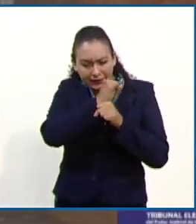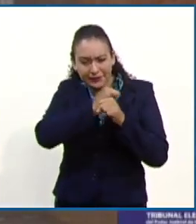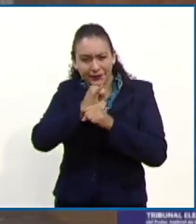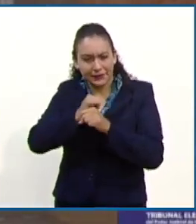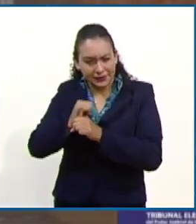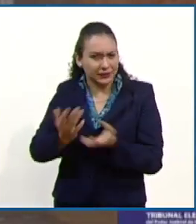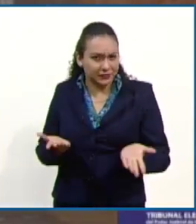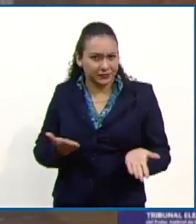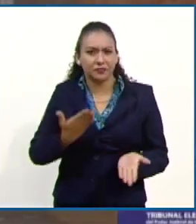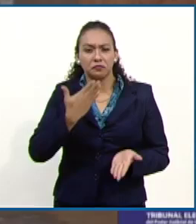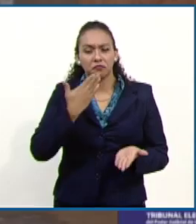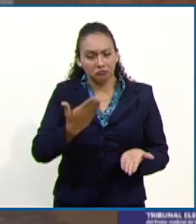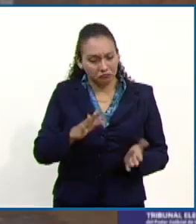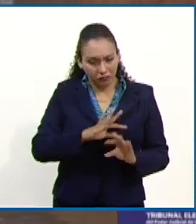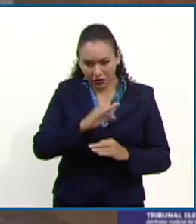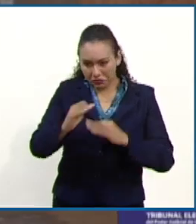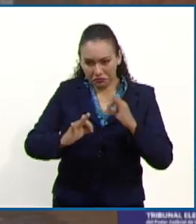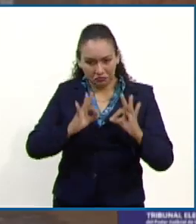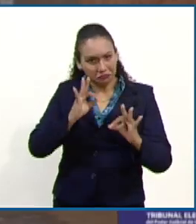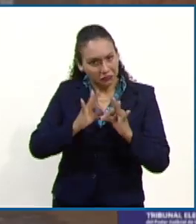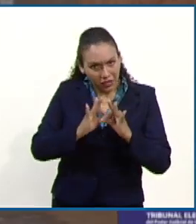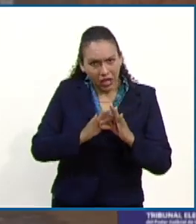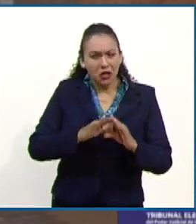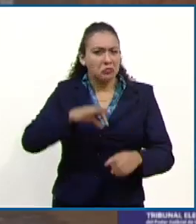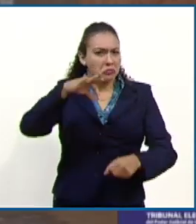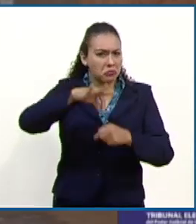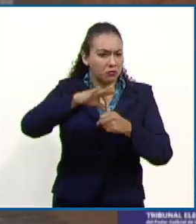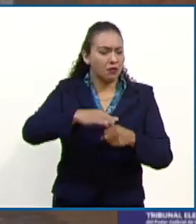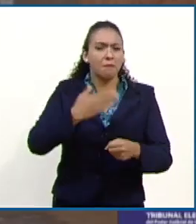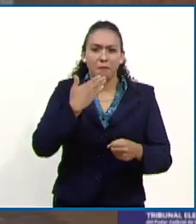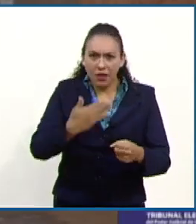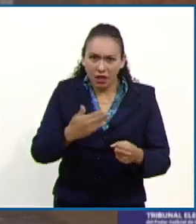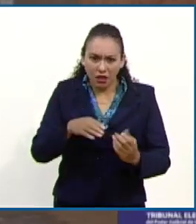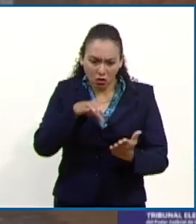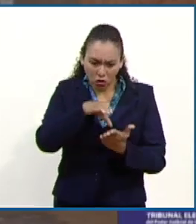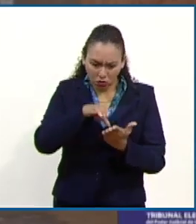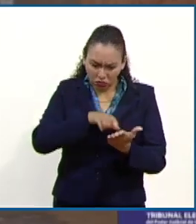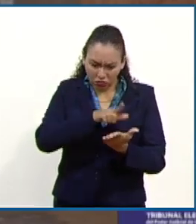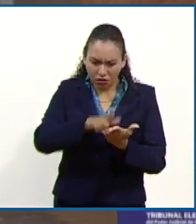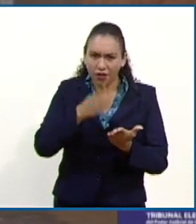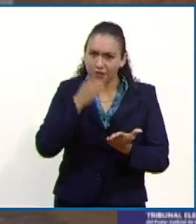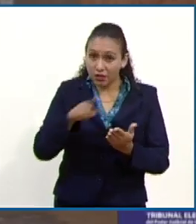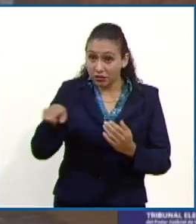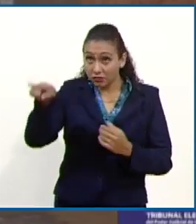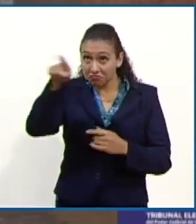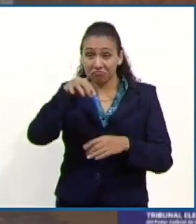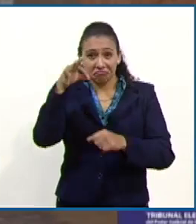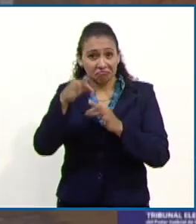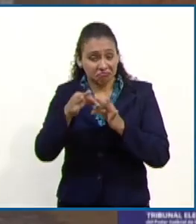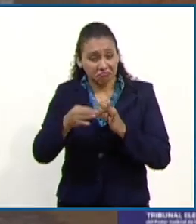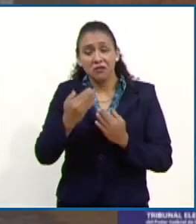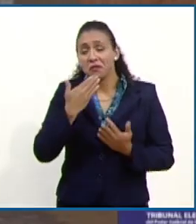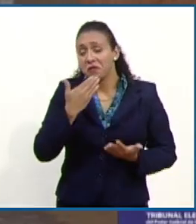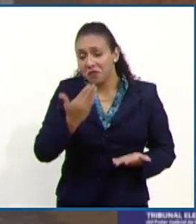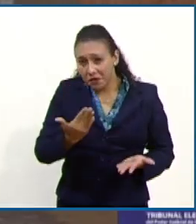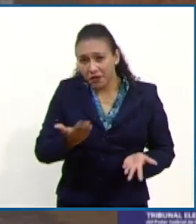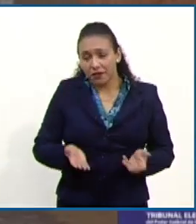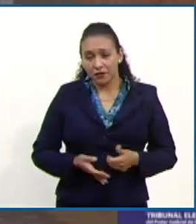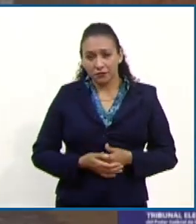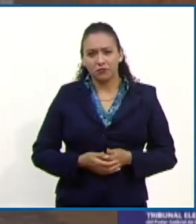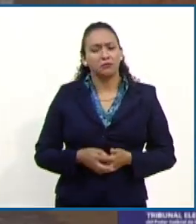aplicó conforme a los criterios que establece la Constitución y los precedentes de la Sala Superior. Por eso en esta ocasión